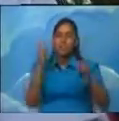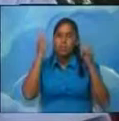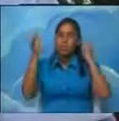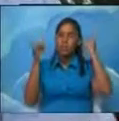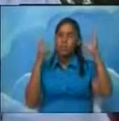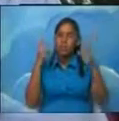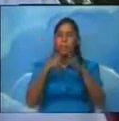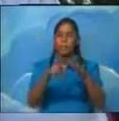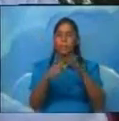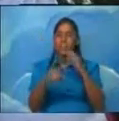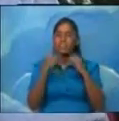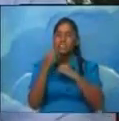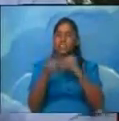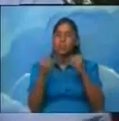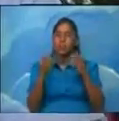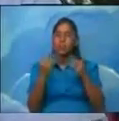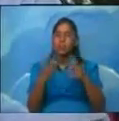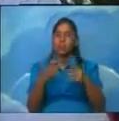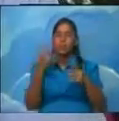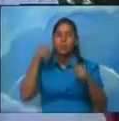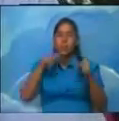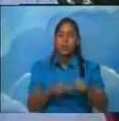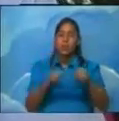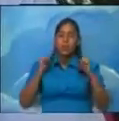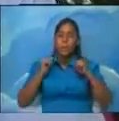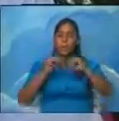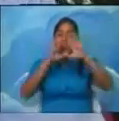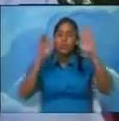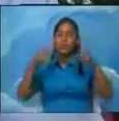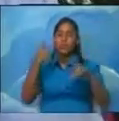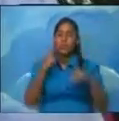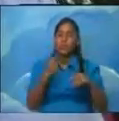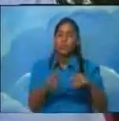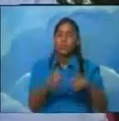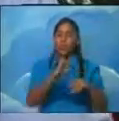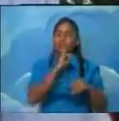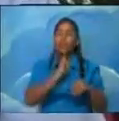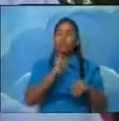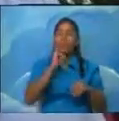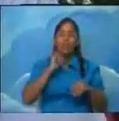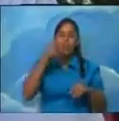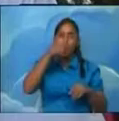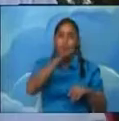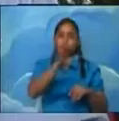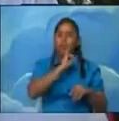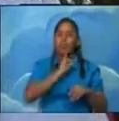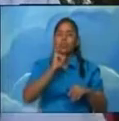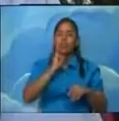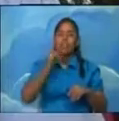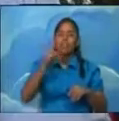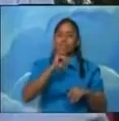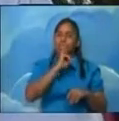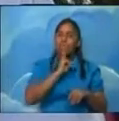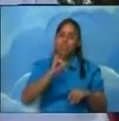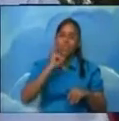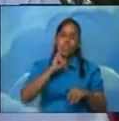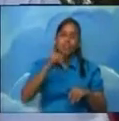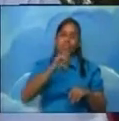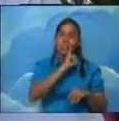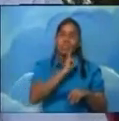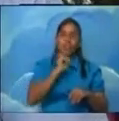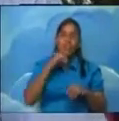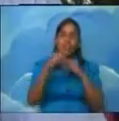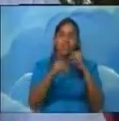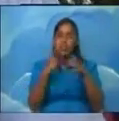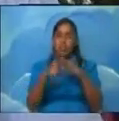tal cosa, que hicieron tal cosa, y yo me quedo impactado cuando dice: los israelitas, el pueblo de Israel sacó esto, el pueblo de Israel hizo